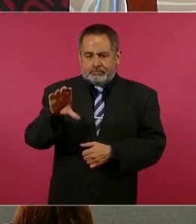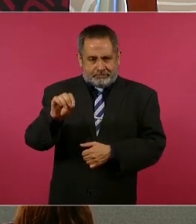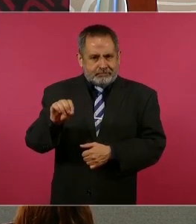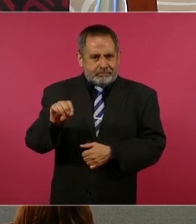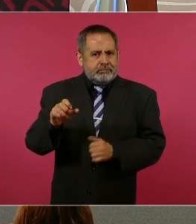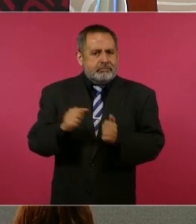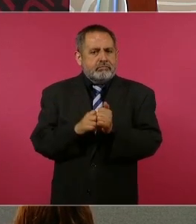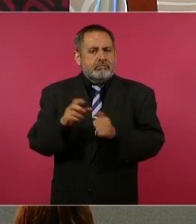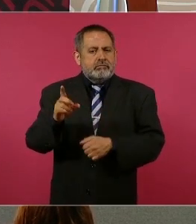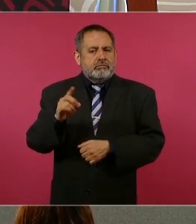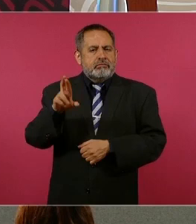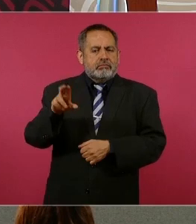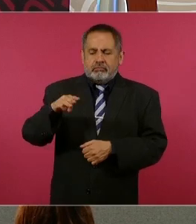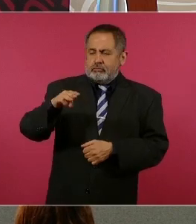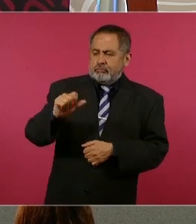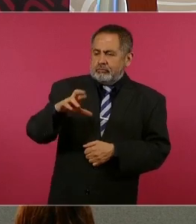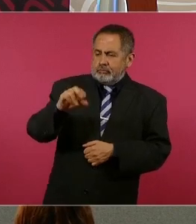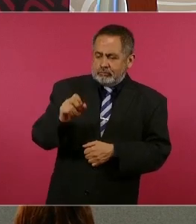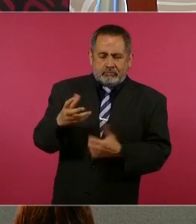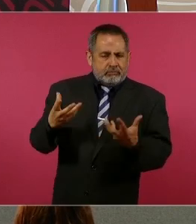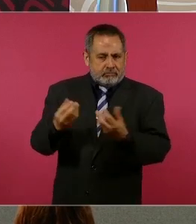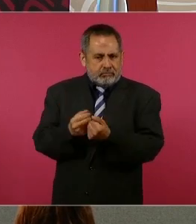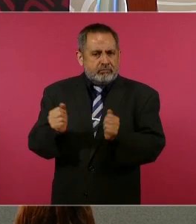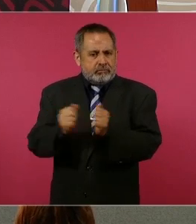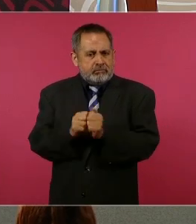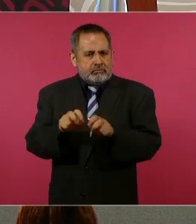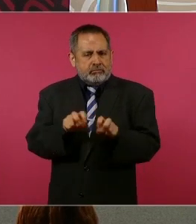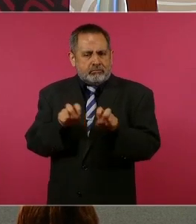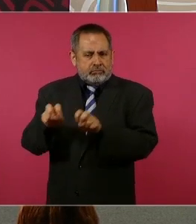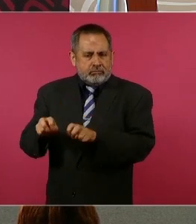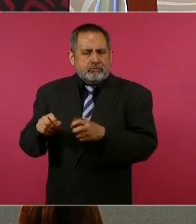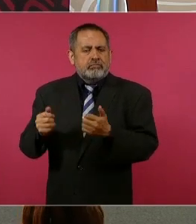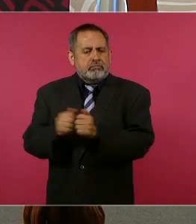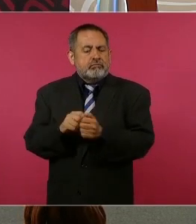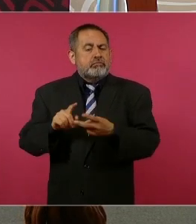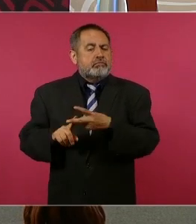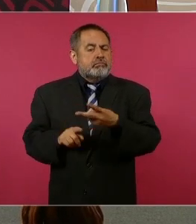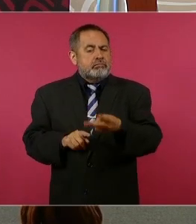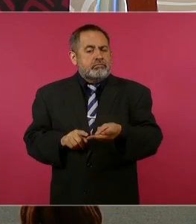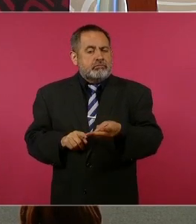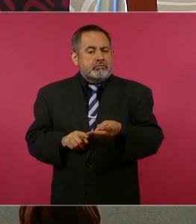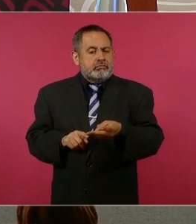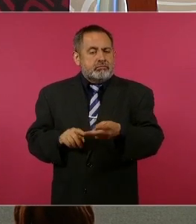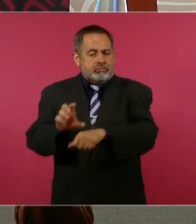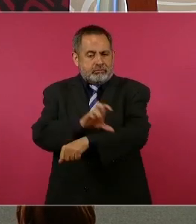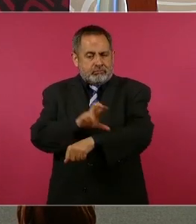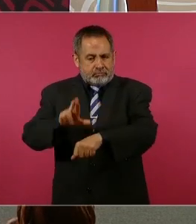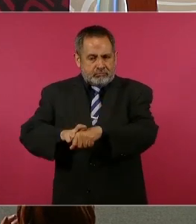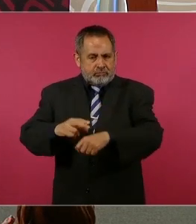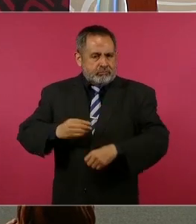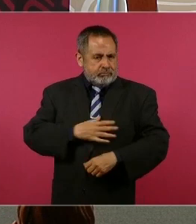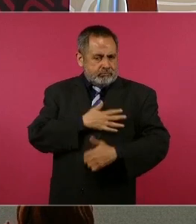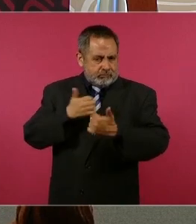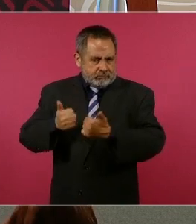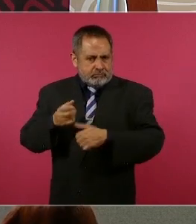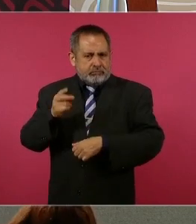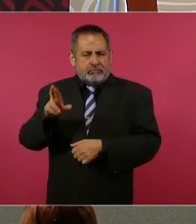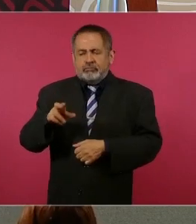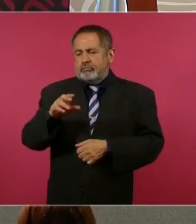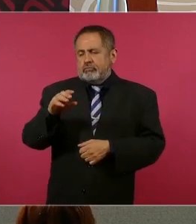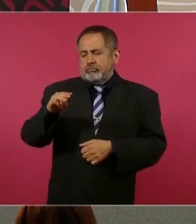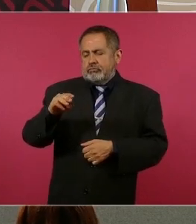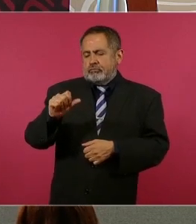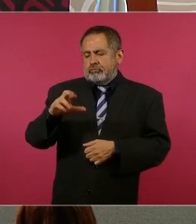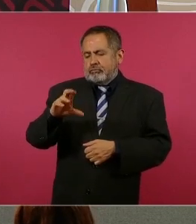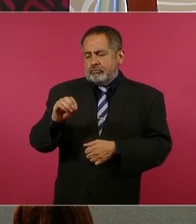presidencial, el doctor Marcos Cantero, además del el coordinador de IMSS Bienestar, el doctor Marco